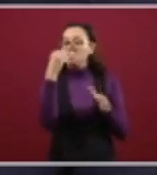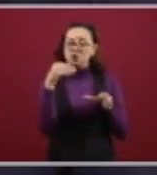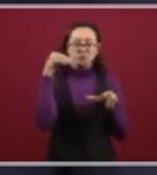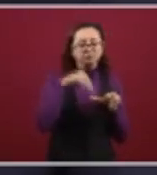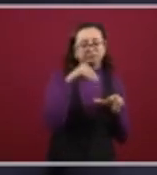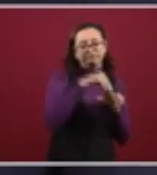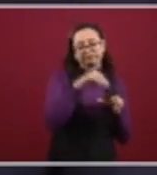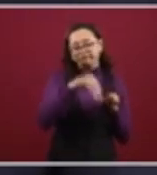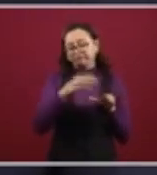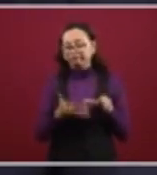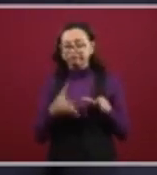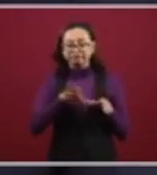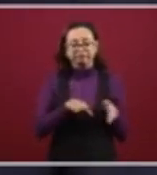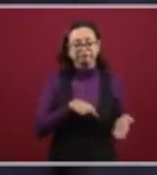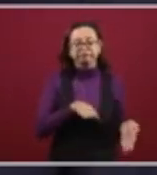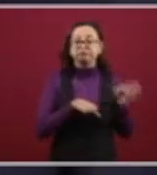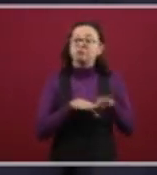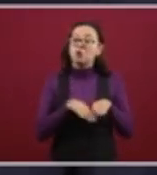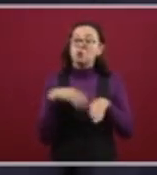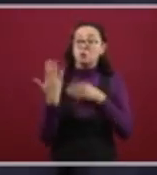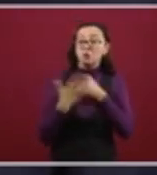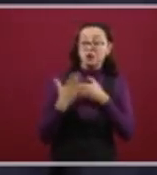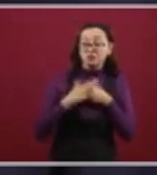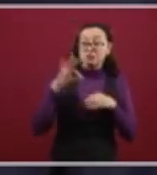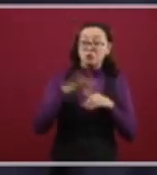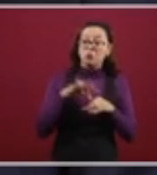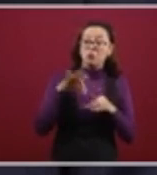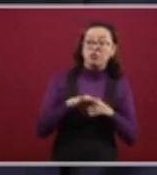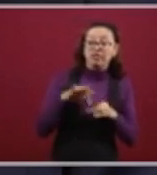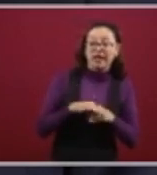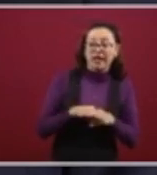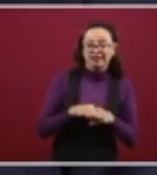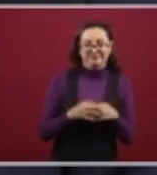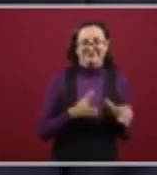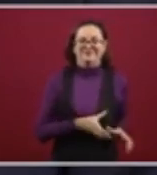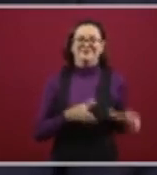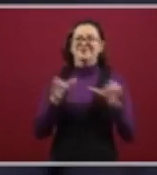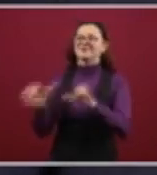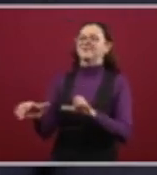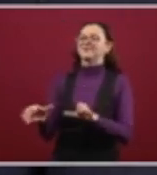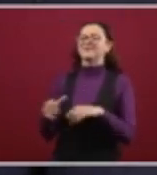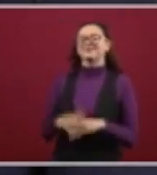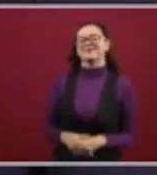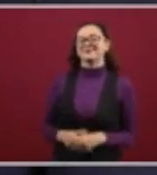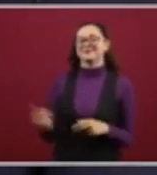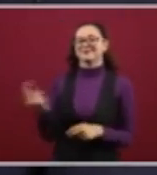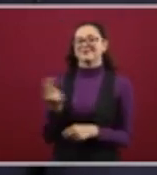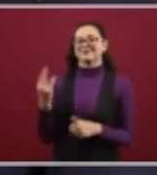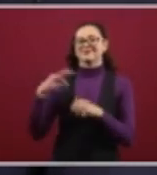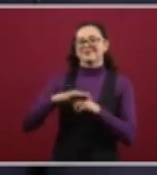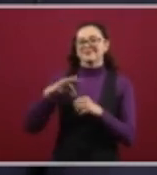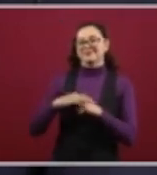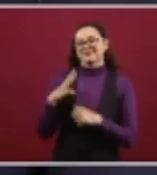entregaban en víspera de las elecciones, cuando necesitaban los votos.